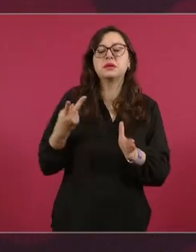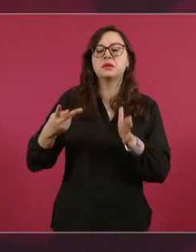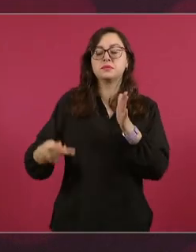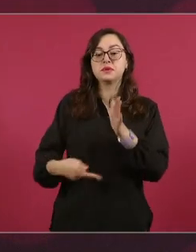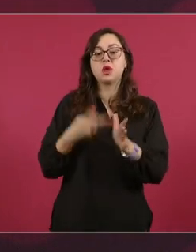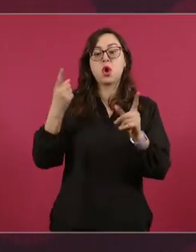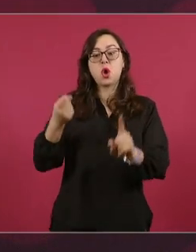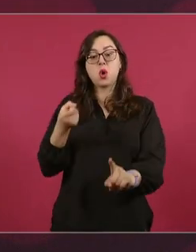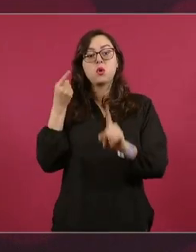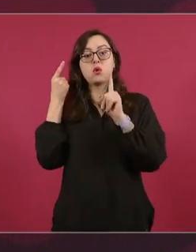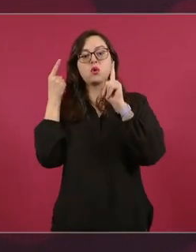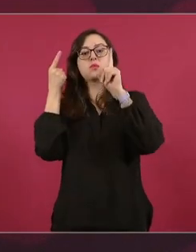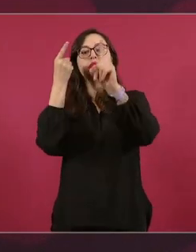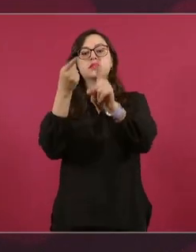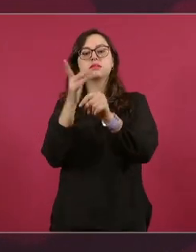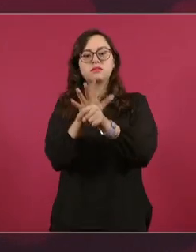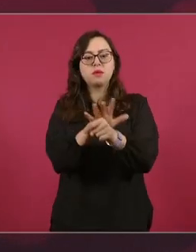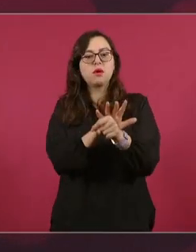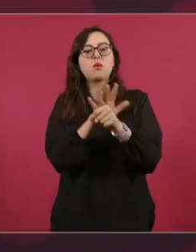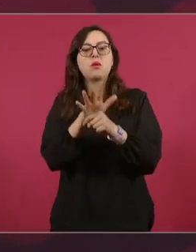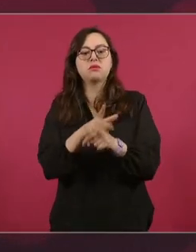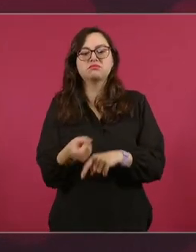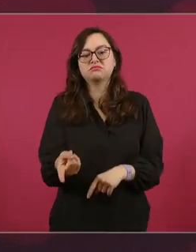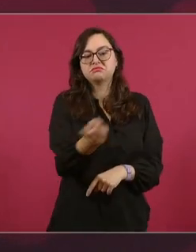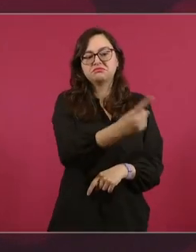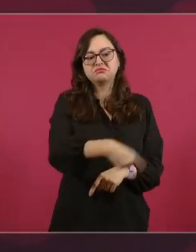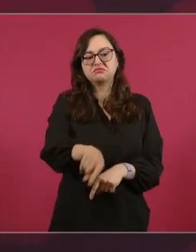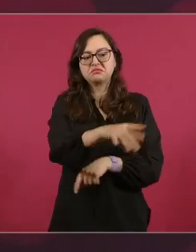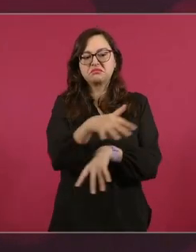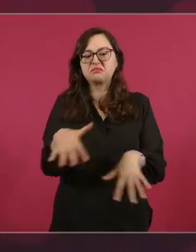la máxima de lámpara del periodismo,